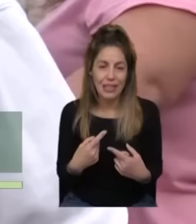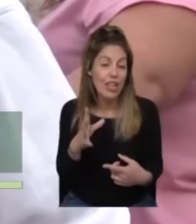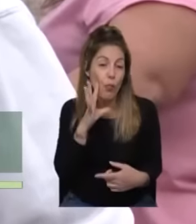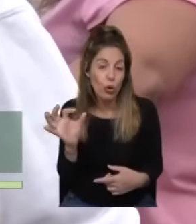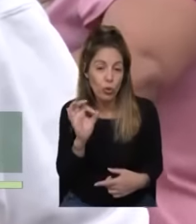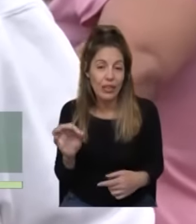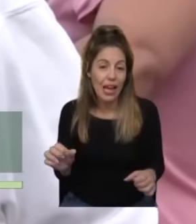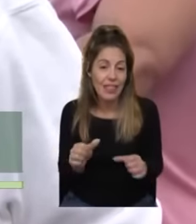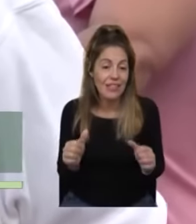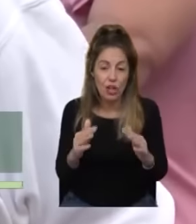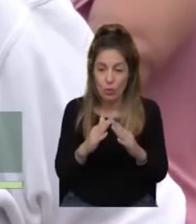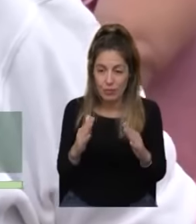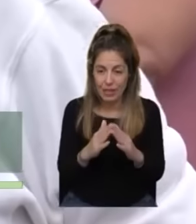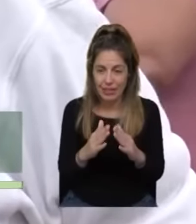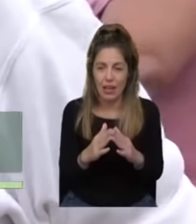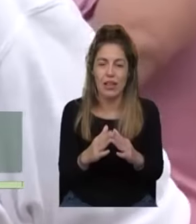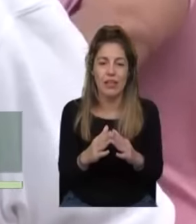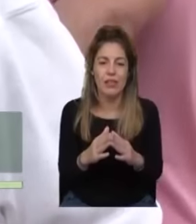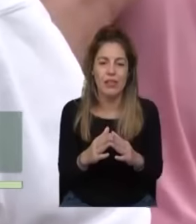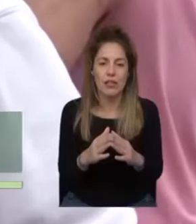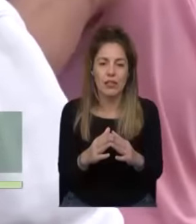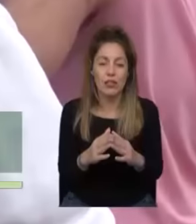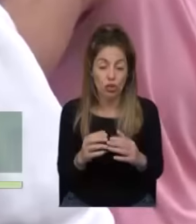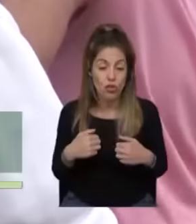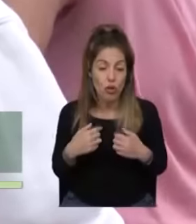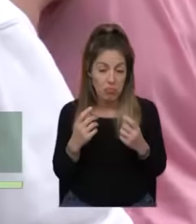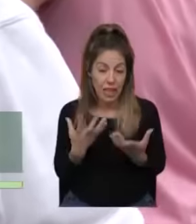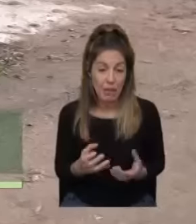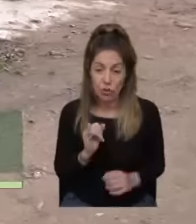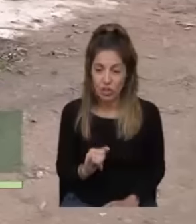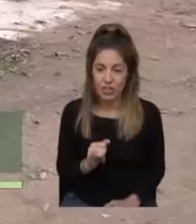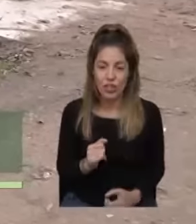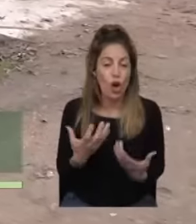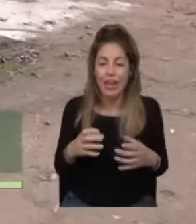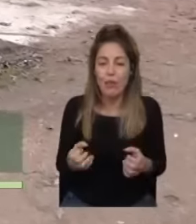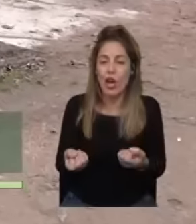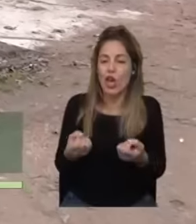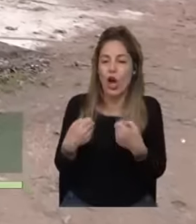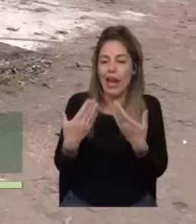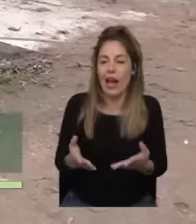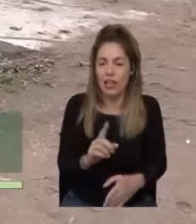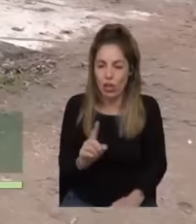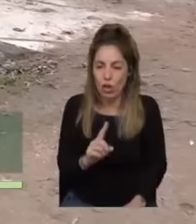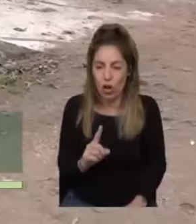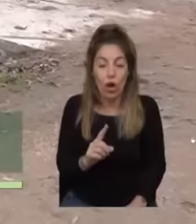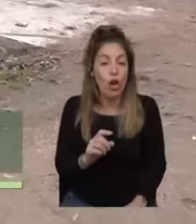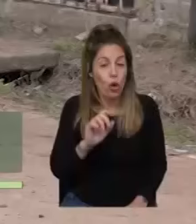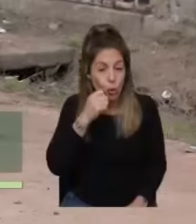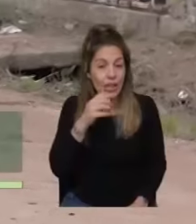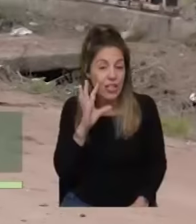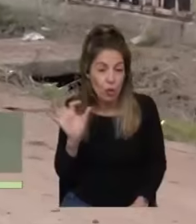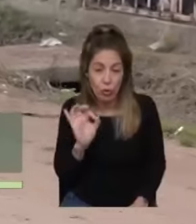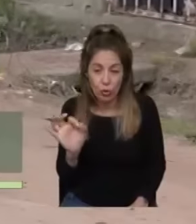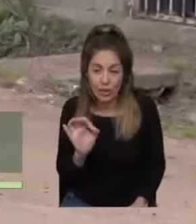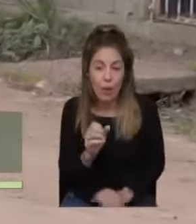de hacernos vivienda, y eso estamos dispuestos. No queremos nada de arriba tampoco. Nos gustaría tener esa chance, o sea, esa